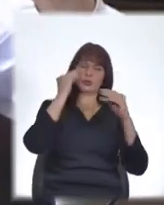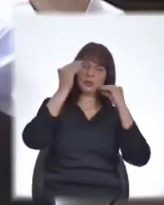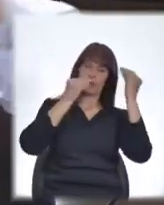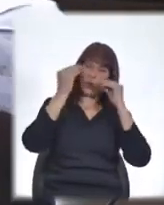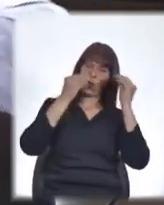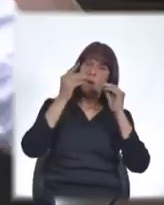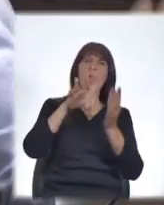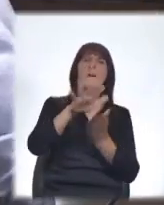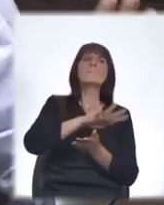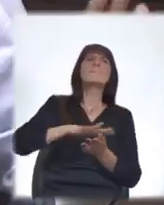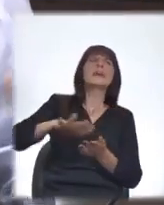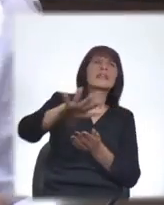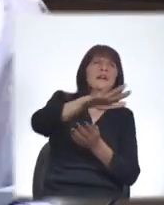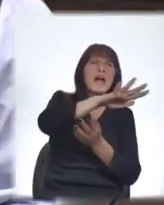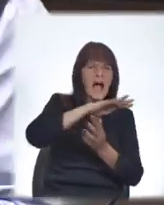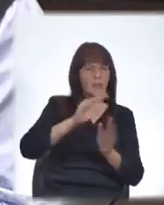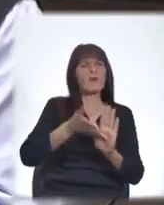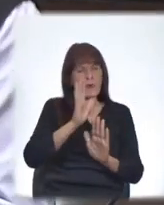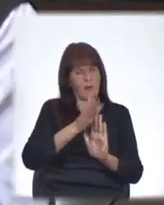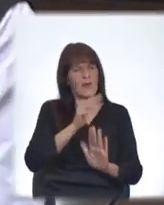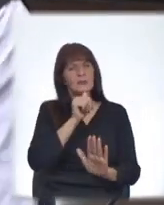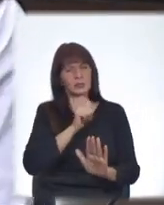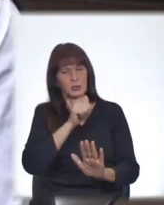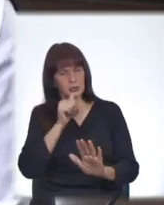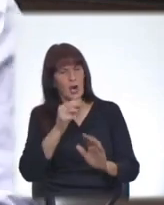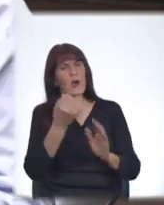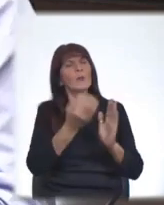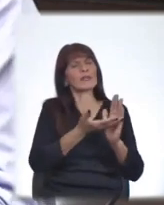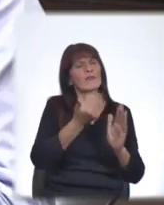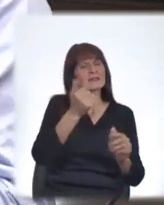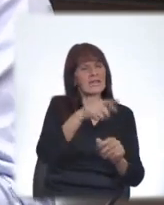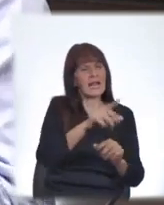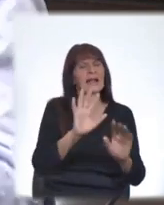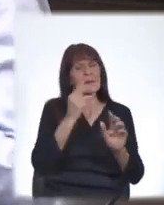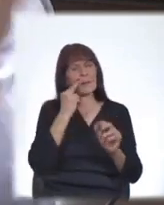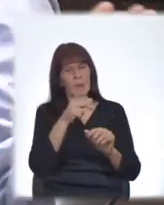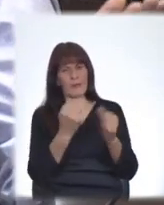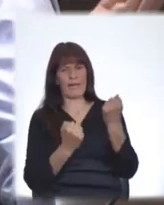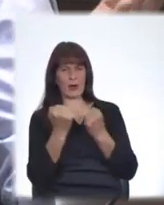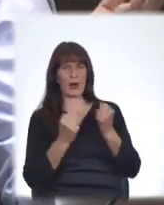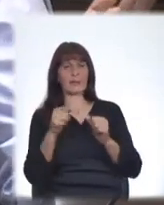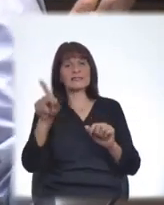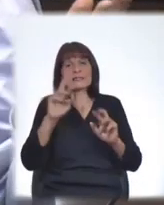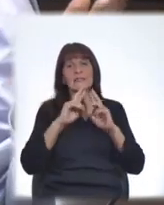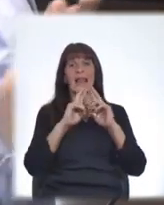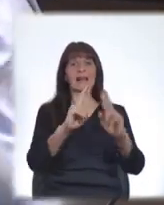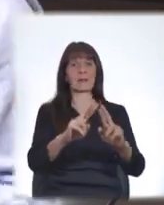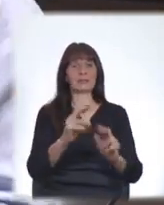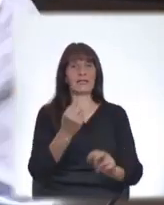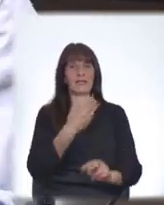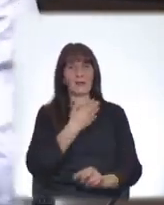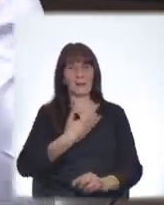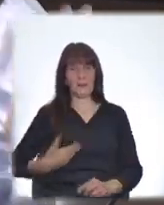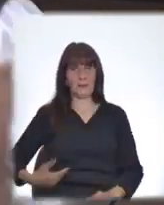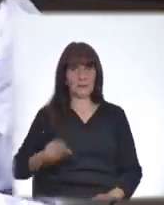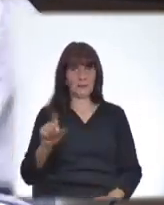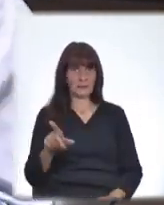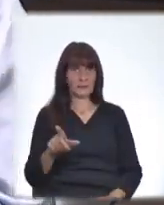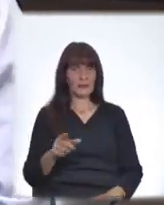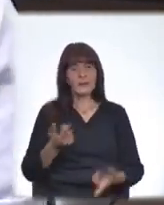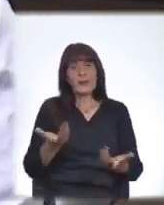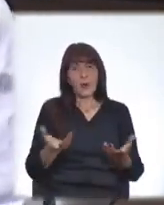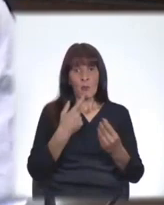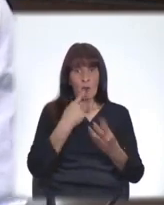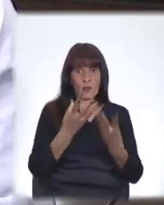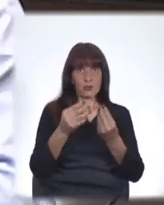mercado lo va a resolver porque le vamos a quitar lastre a los actores económicos. Esa es la respuesta del Poder Ejecutivo. Son muchos los países, como